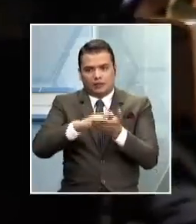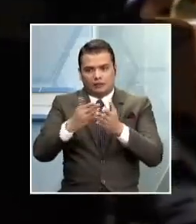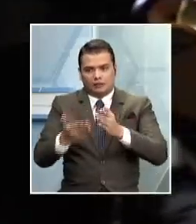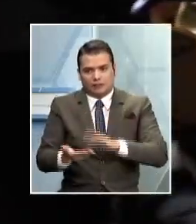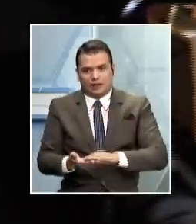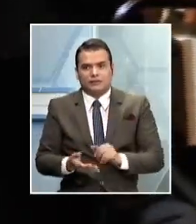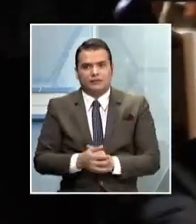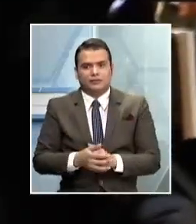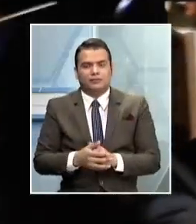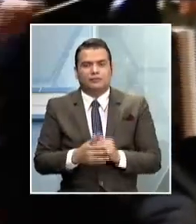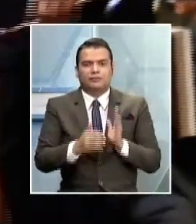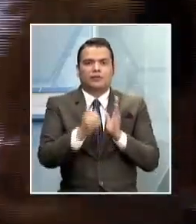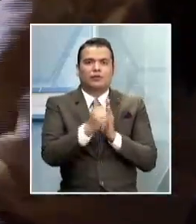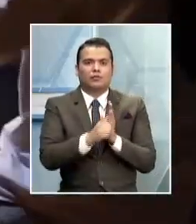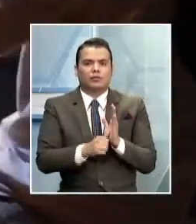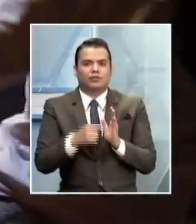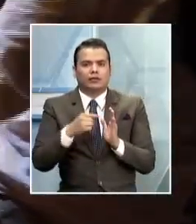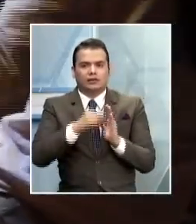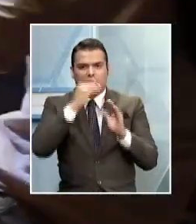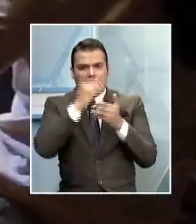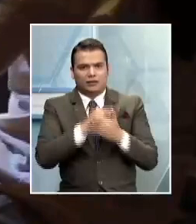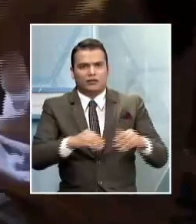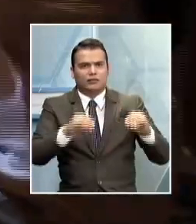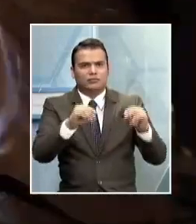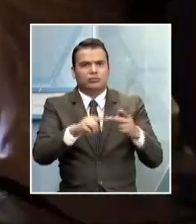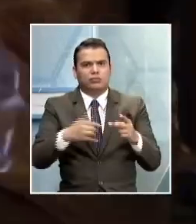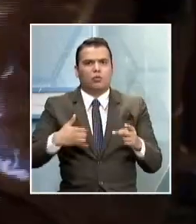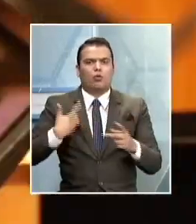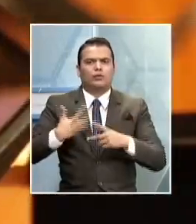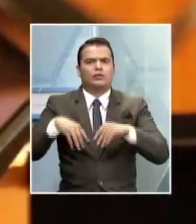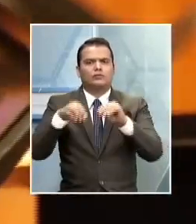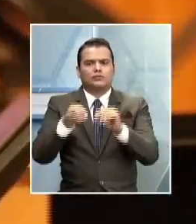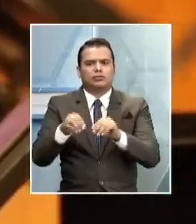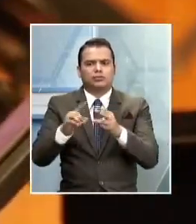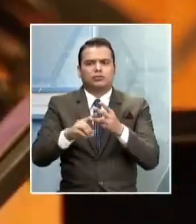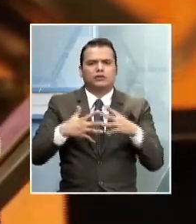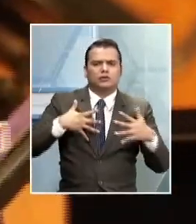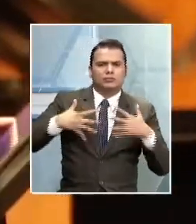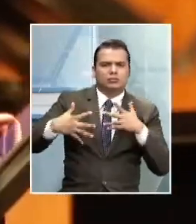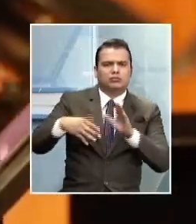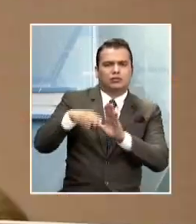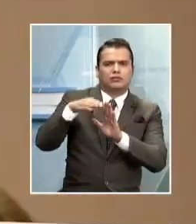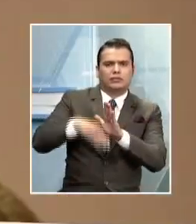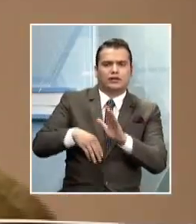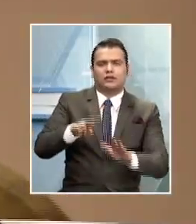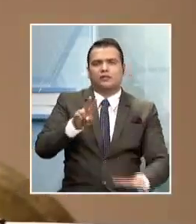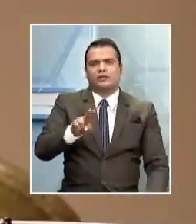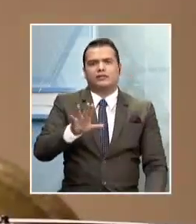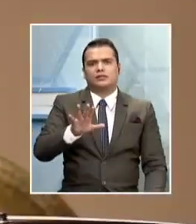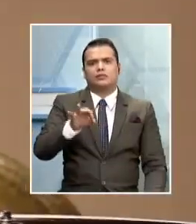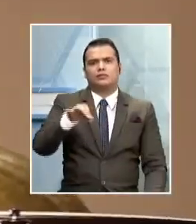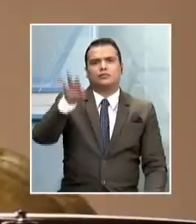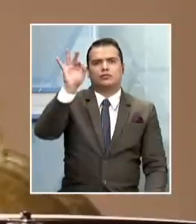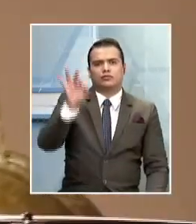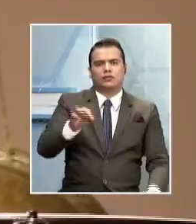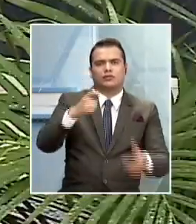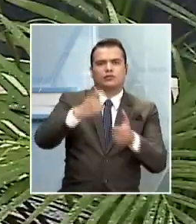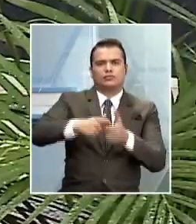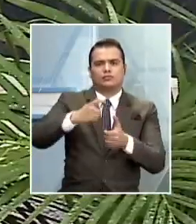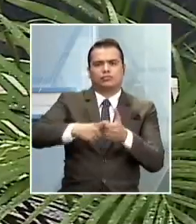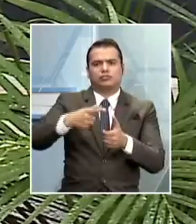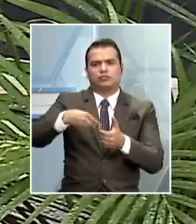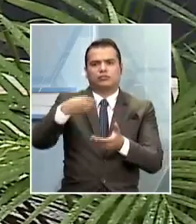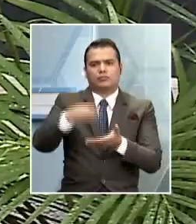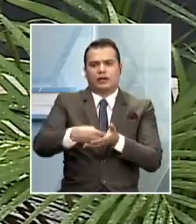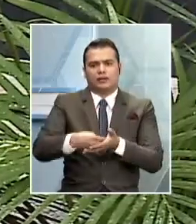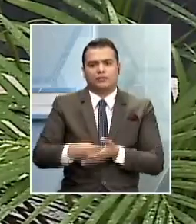igual forma, los programas de formación infantil y juvenil de música y teatro tendrán un descuento del 25% en el valor de la matrícula. Lo